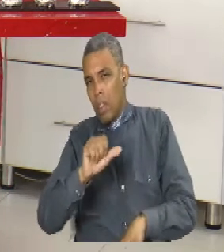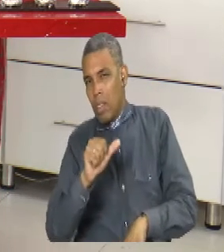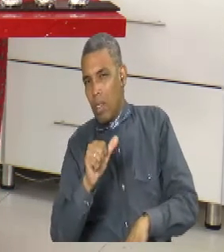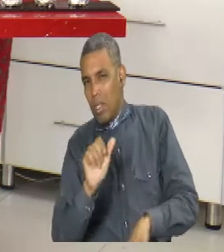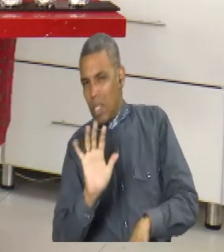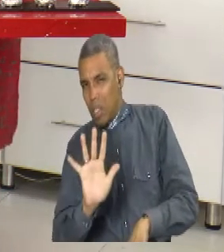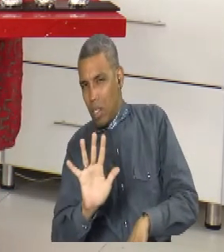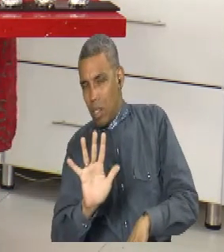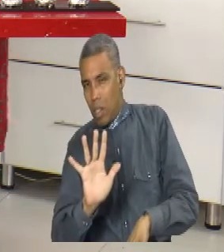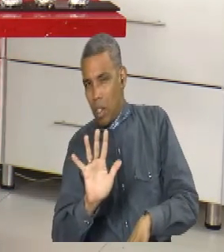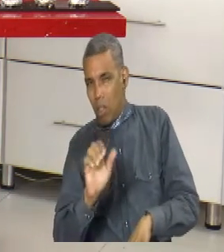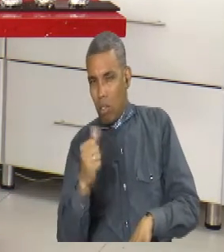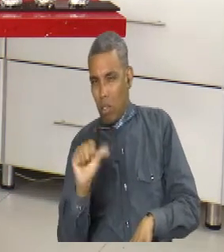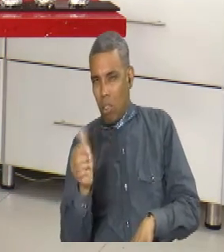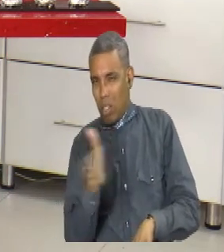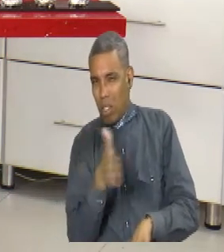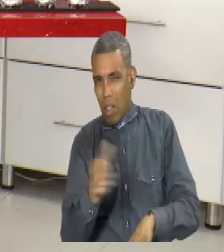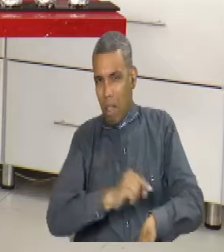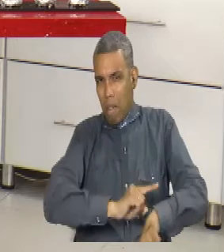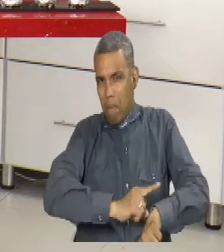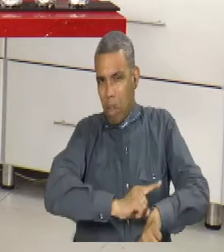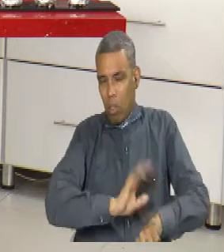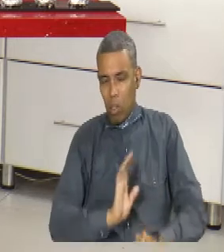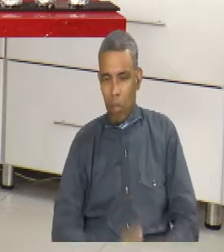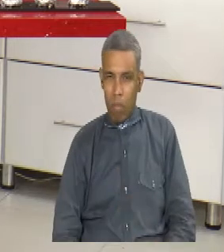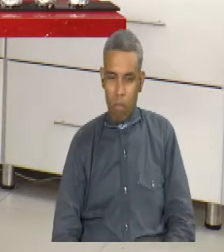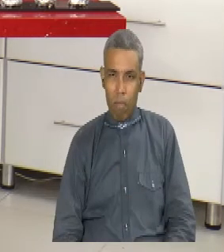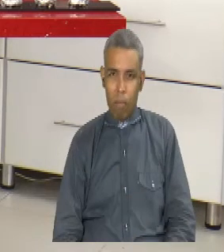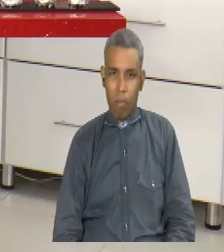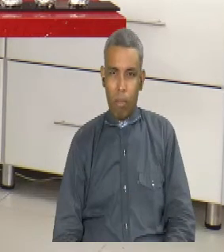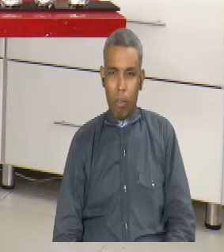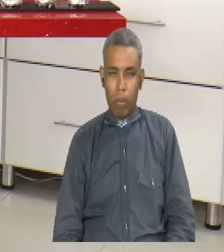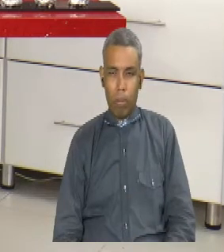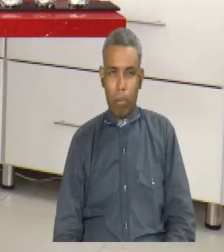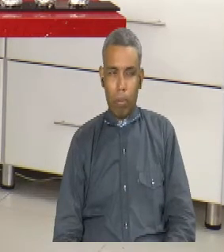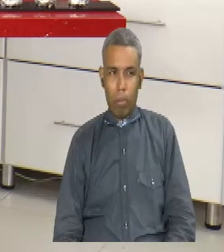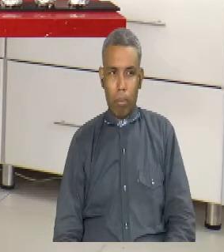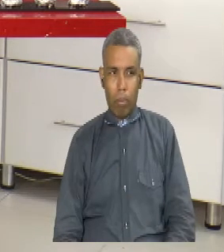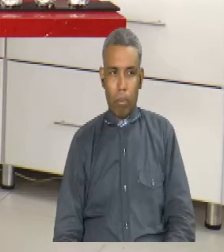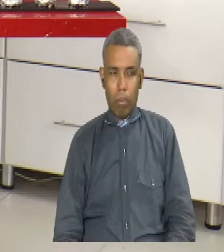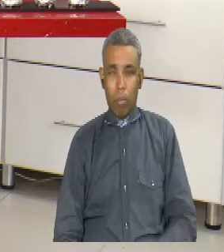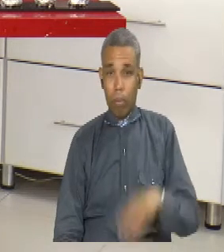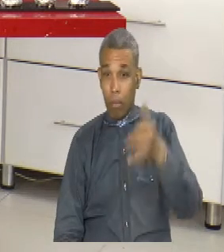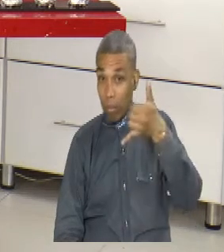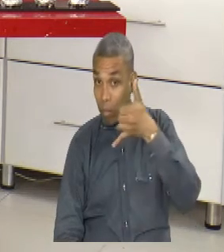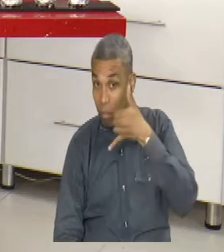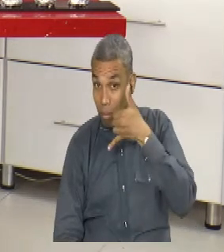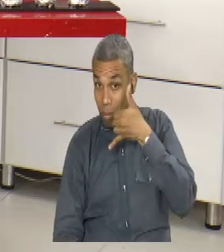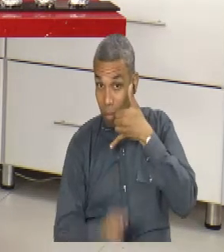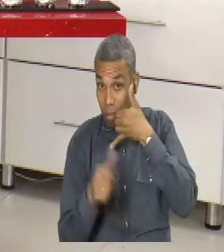Entonces, vean, acá vamos a tener este otro platico. Tenemos otra llamada en línea.